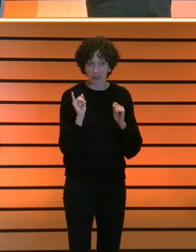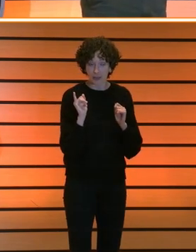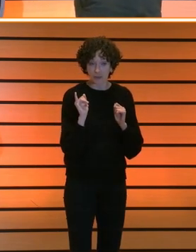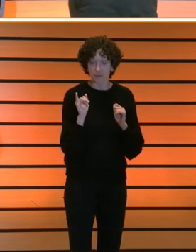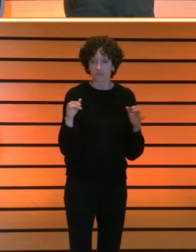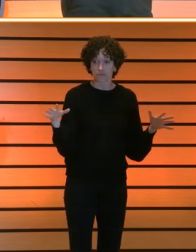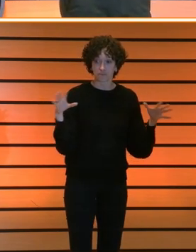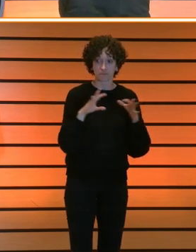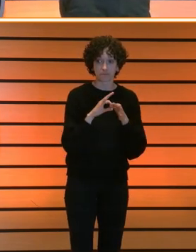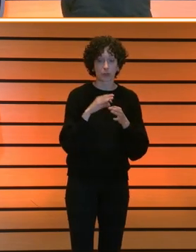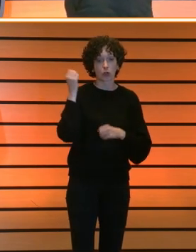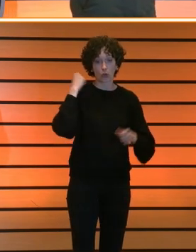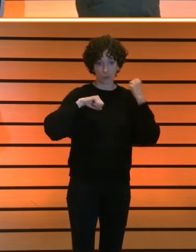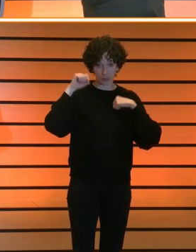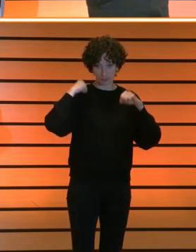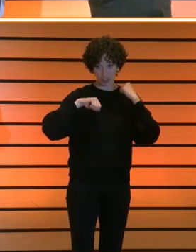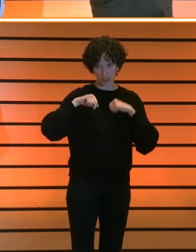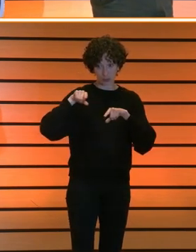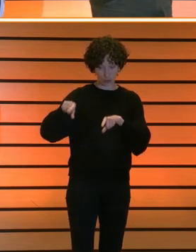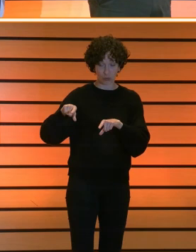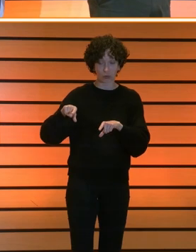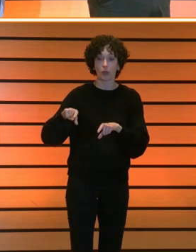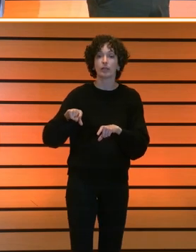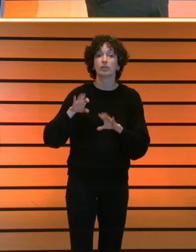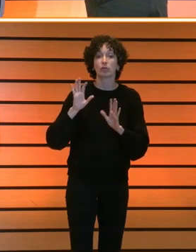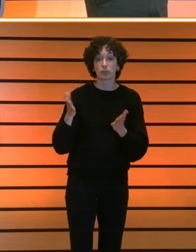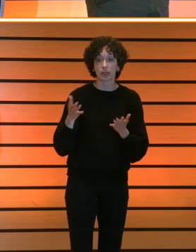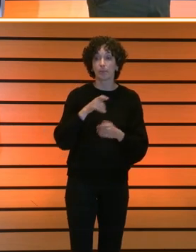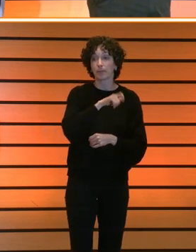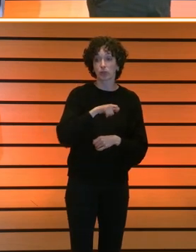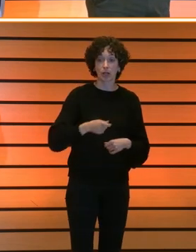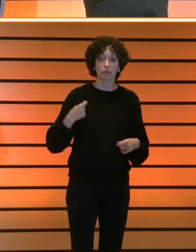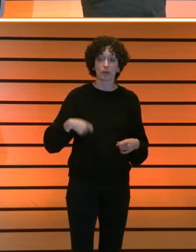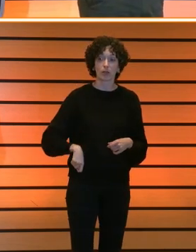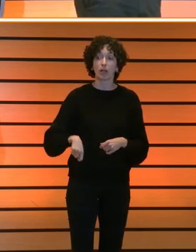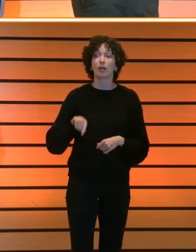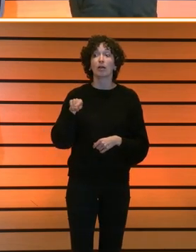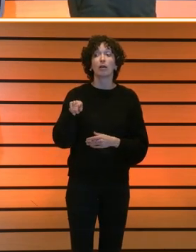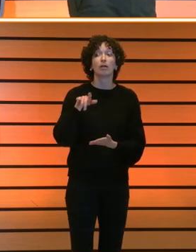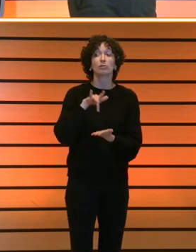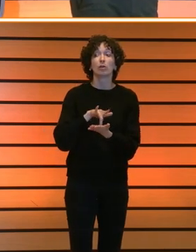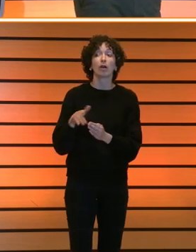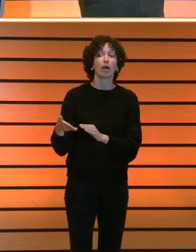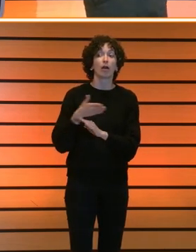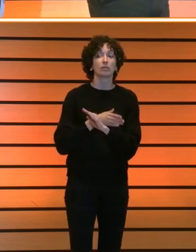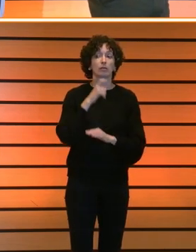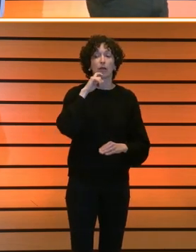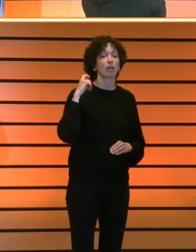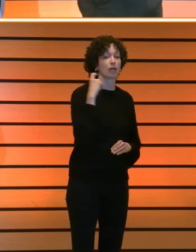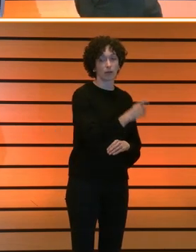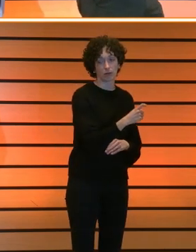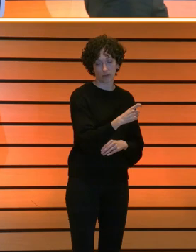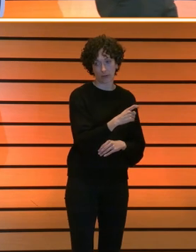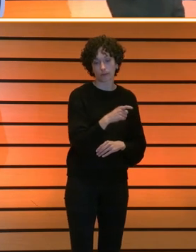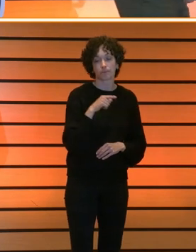relacionadas con la conducta de las personas que avisen a Los profesionales antes de que sucedan las cosas y esto es un